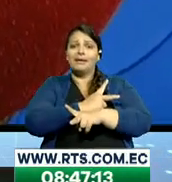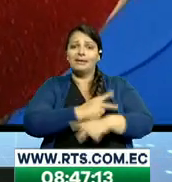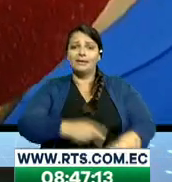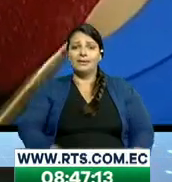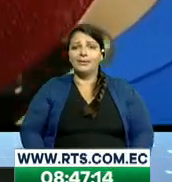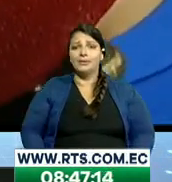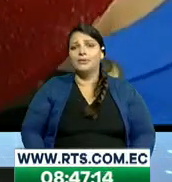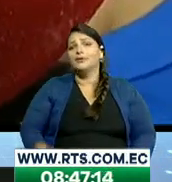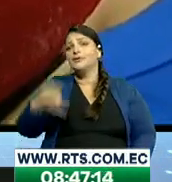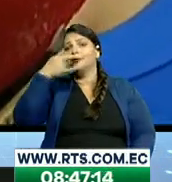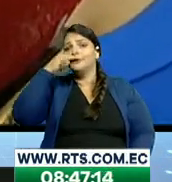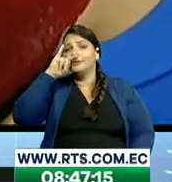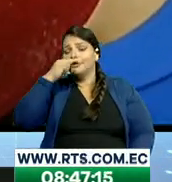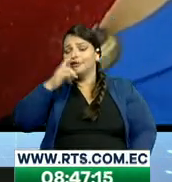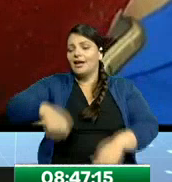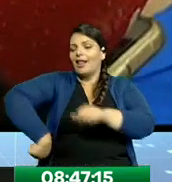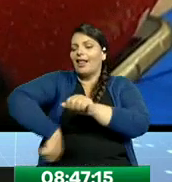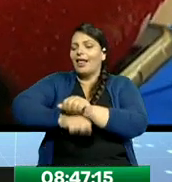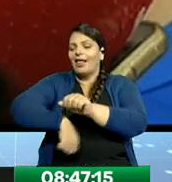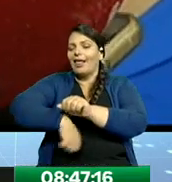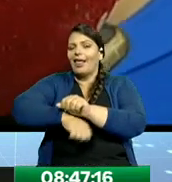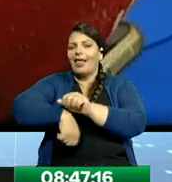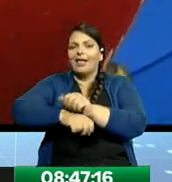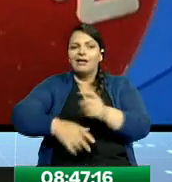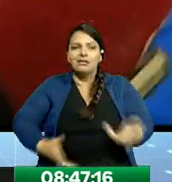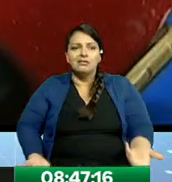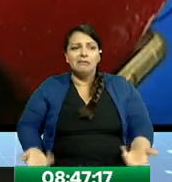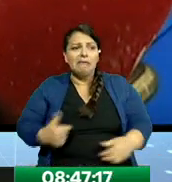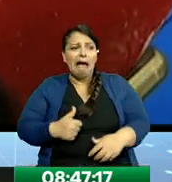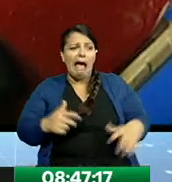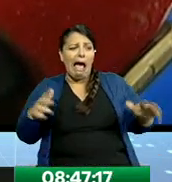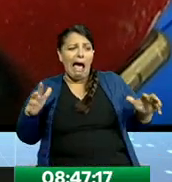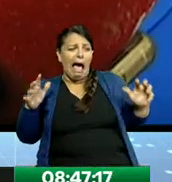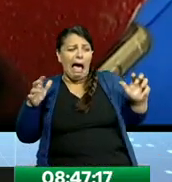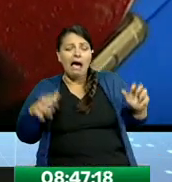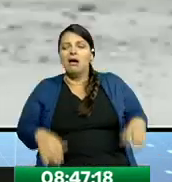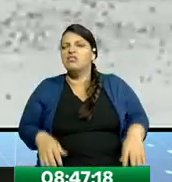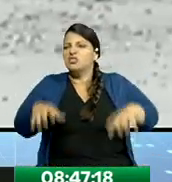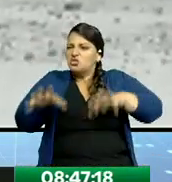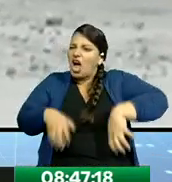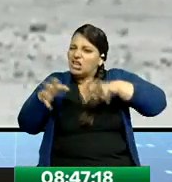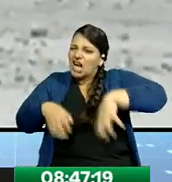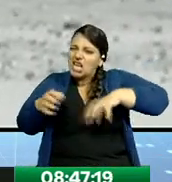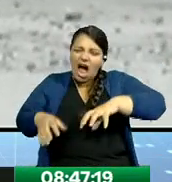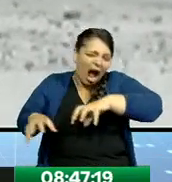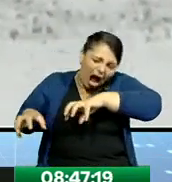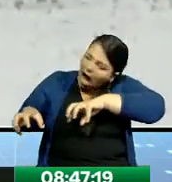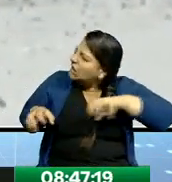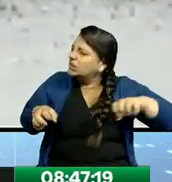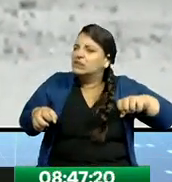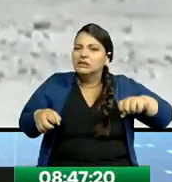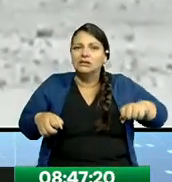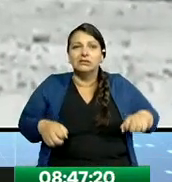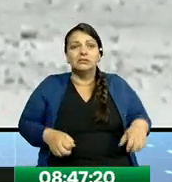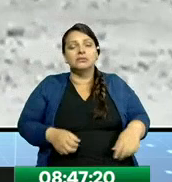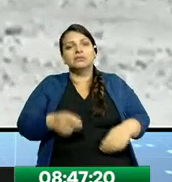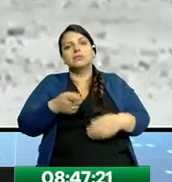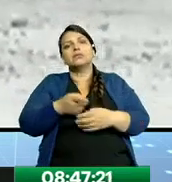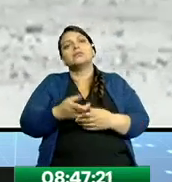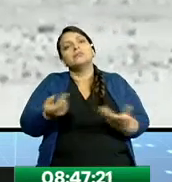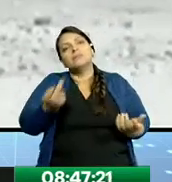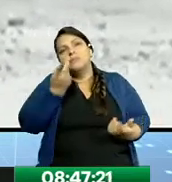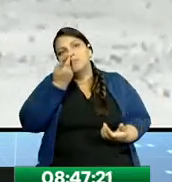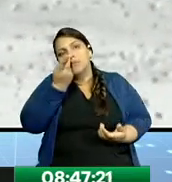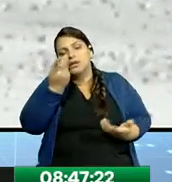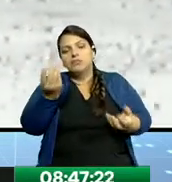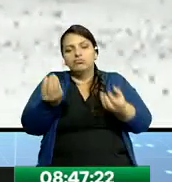criatura, que como decía su señora madre, no puede ir al baño siquiera, no puede ir a miccionar, le cuesta. Entonces, claro, es muy fácil. Matemos al perro y